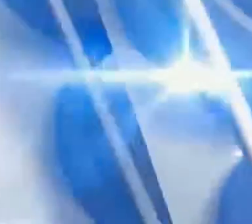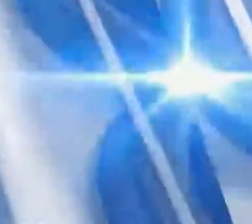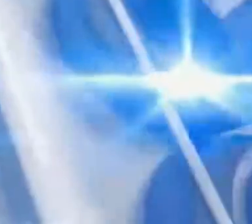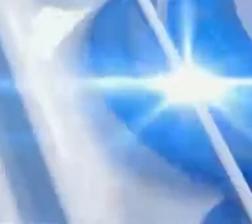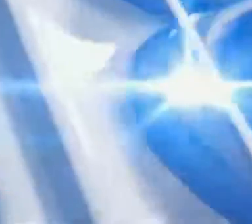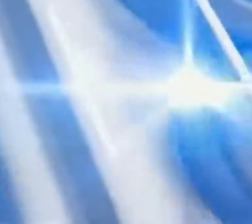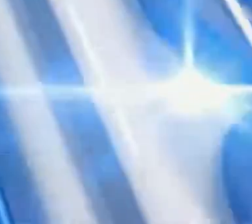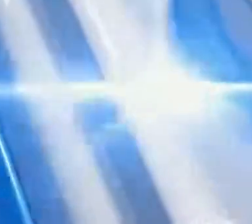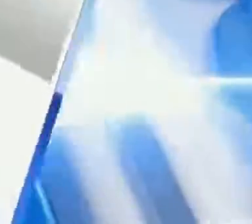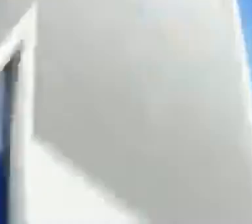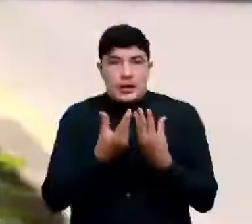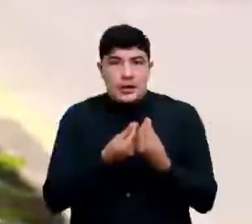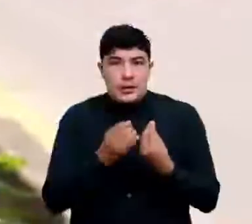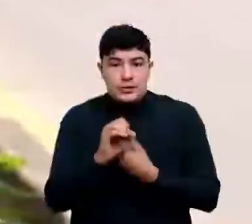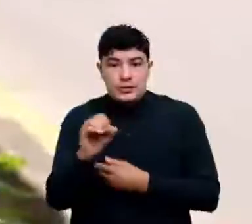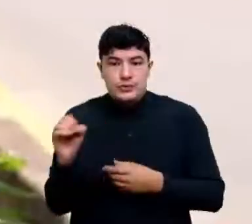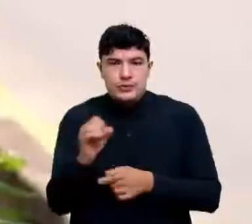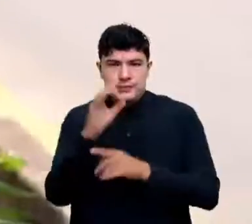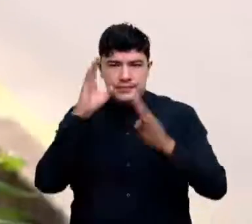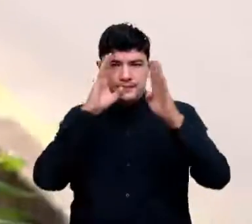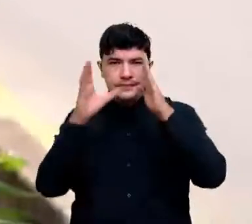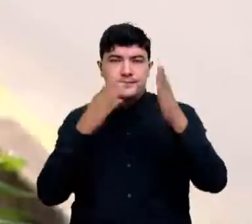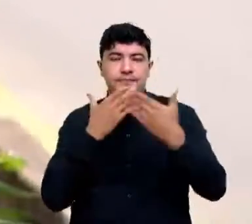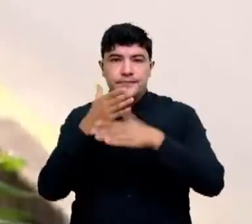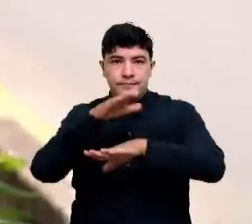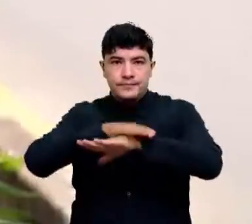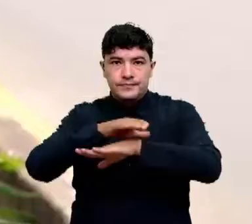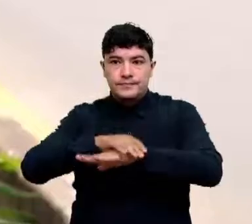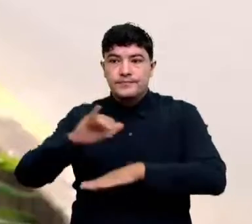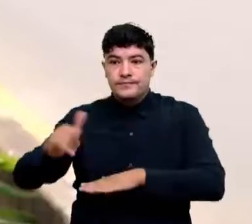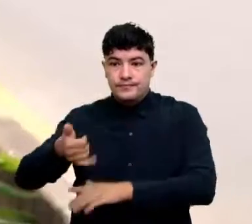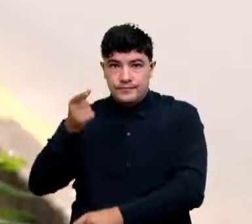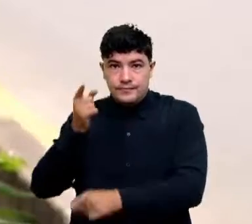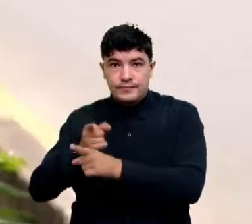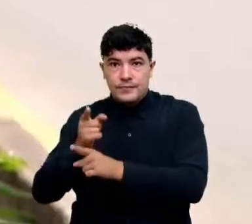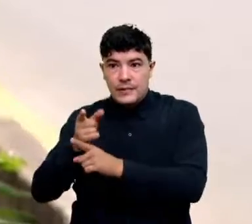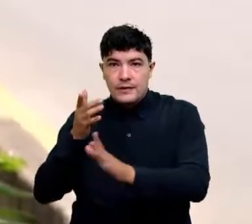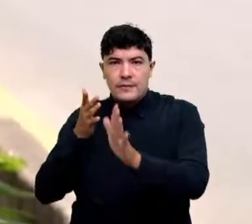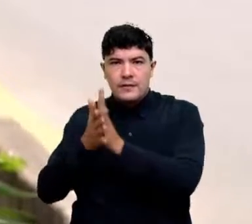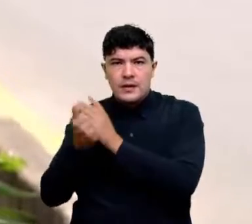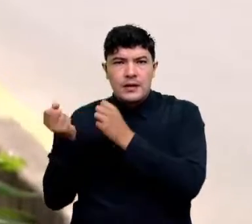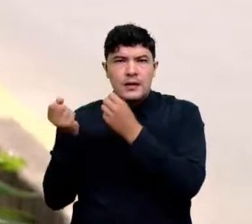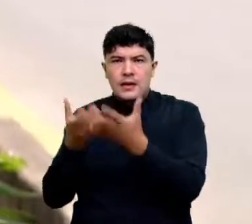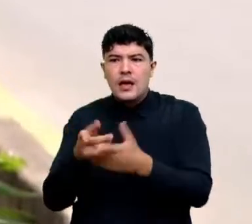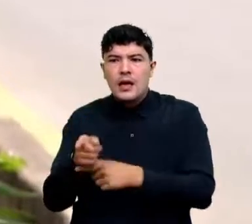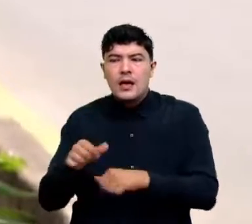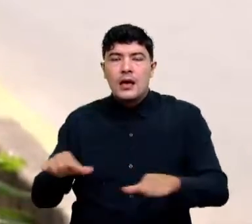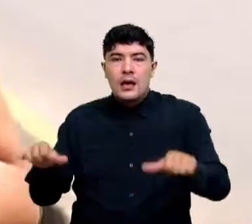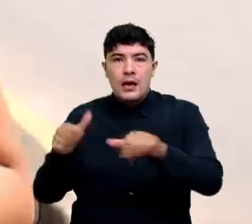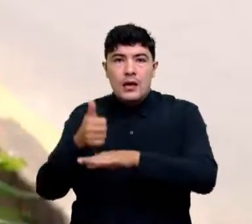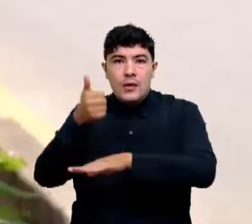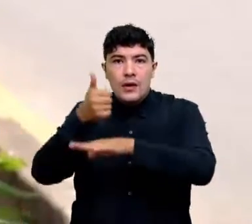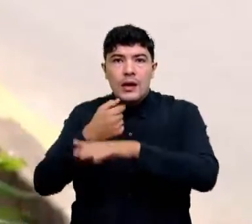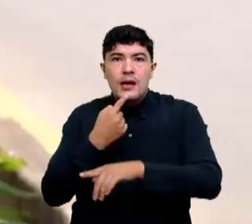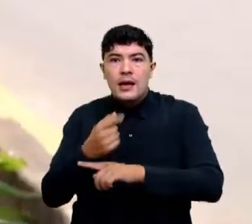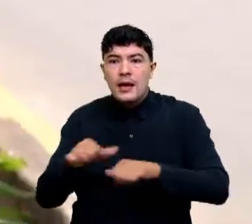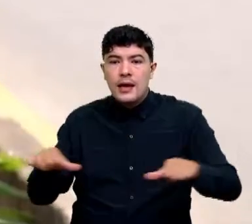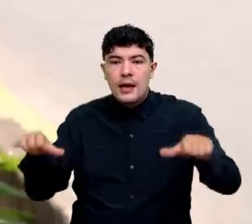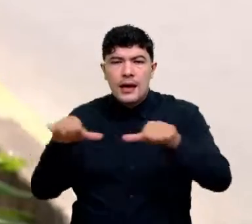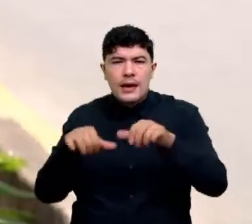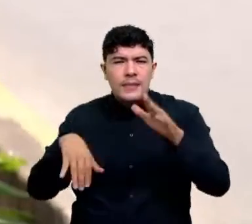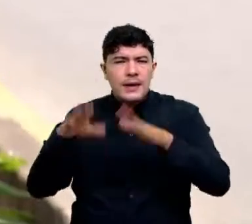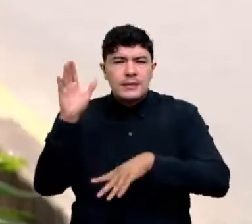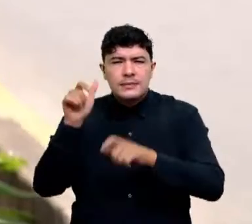Compañeros y televidentes, muy buenas tardes. Y es que de acuerdo a la información entregada por las autoridades, las zonas que más entregan a